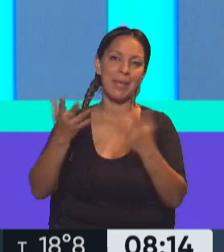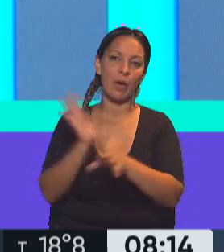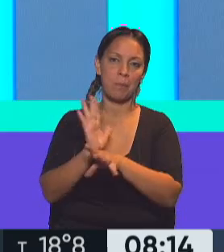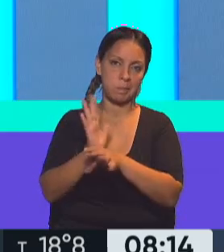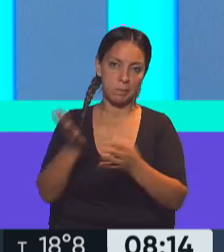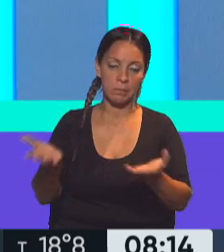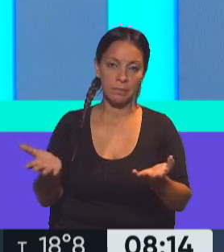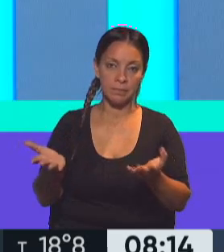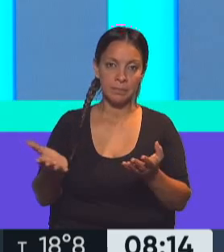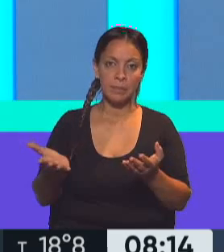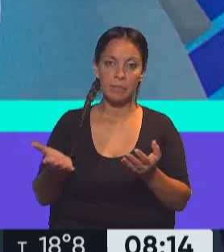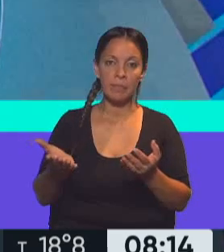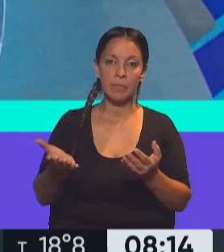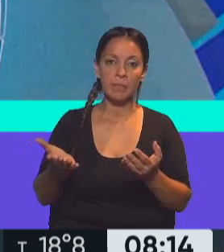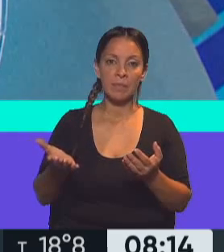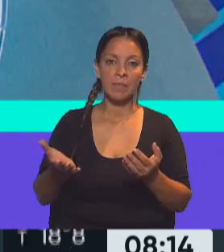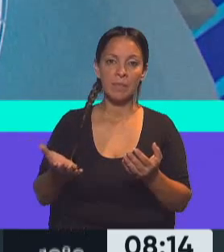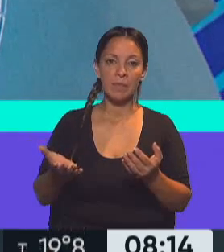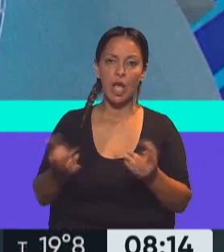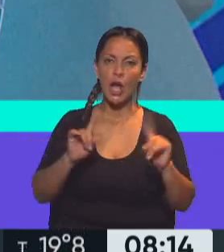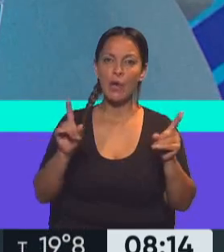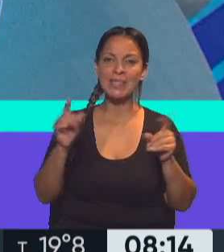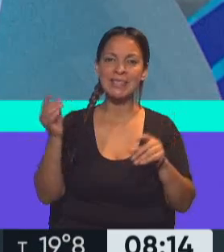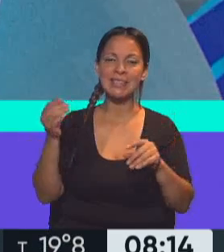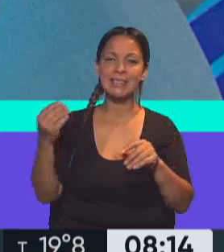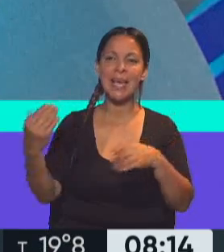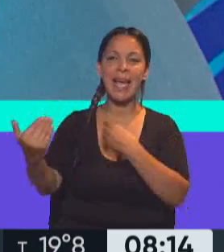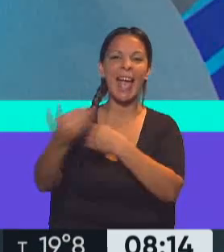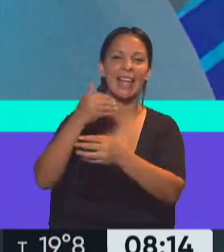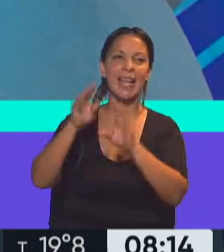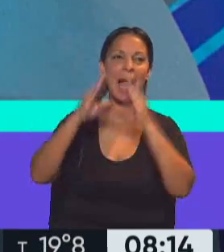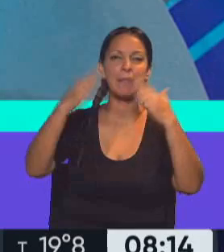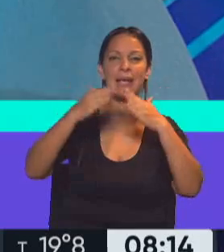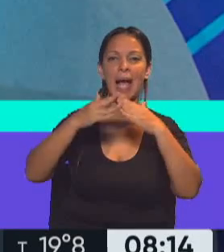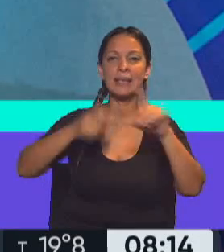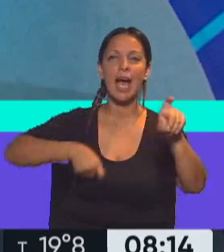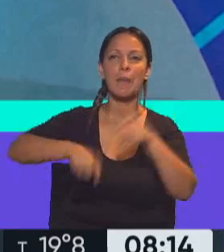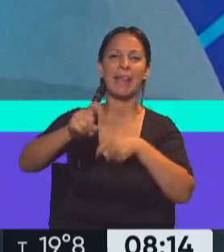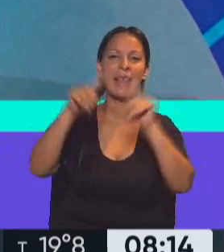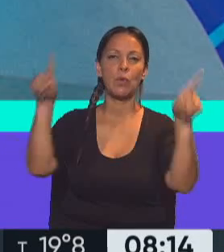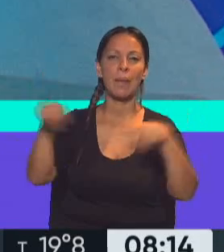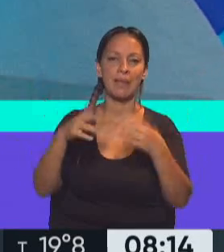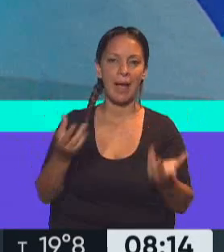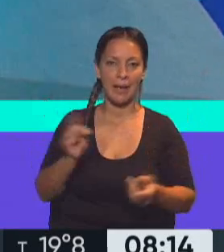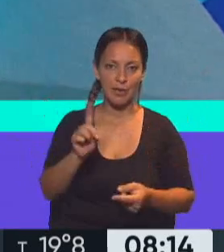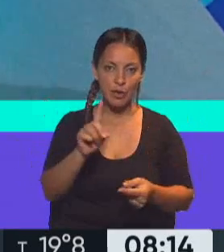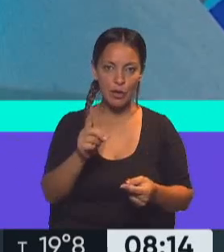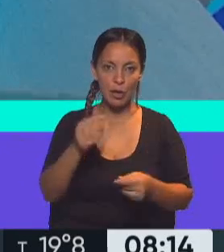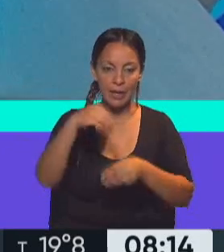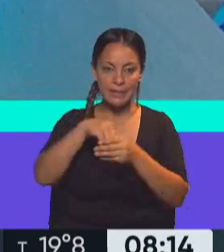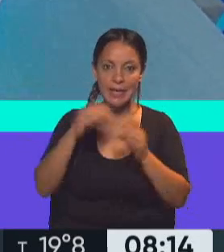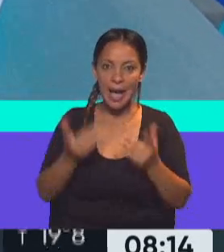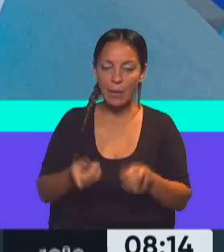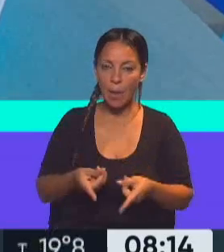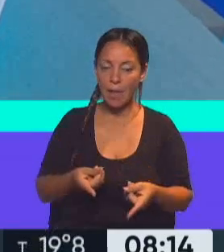llanos, hablamos de un enemigo que no ingresa forzando una ventana, una puerta, que convive, porque ponemos un ejemplo muy claro, desde el momento